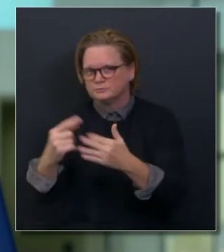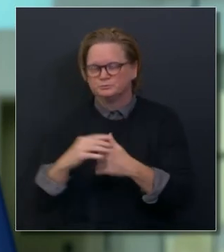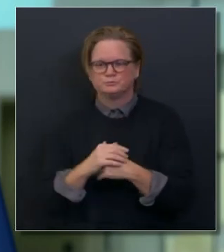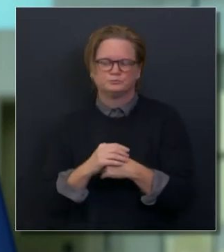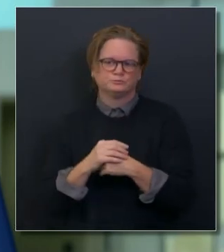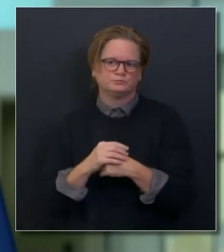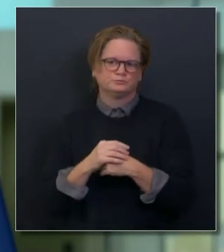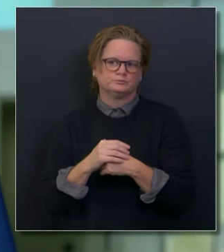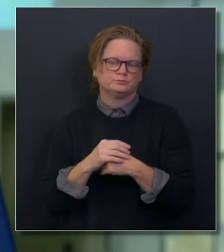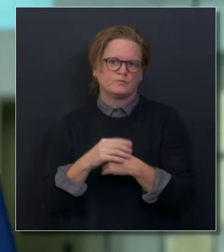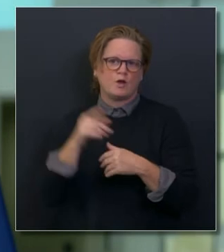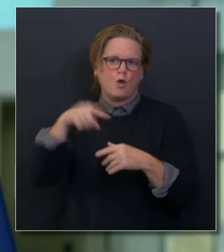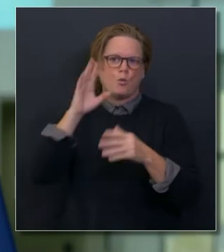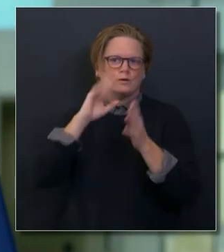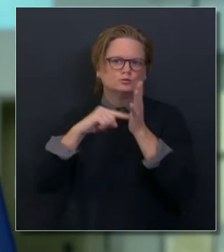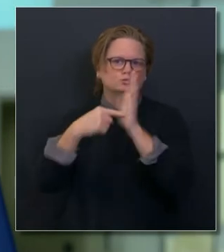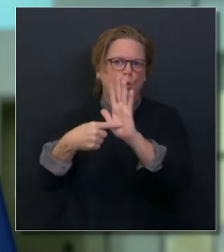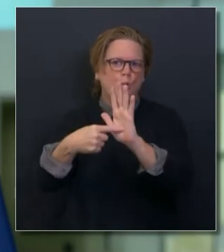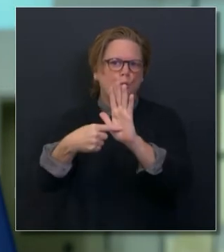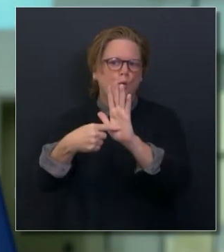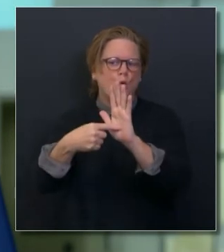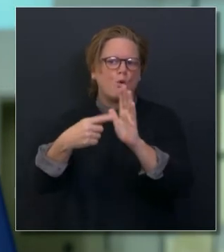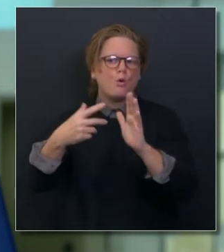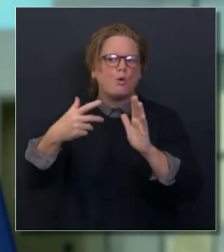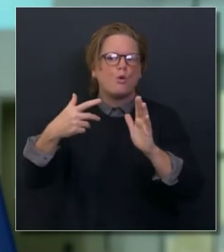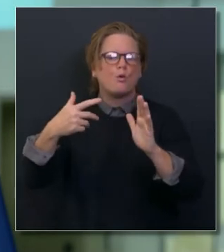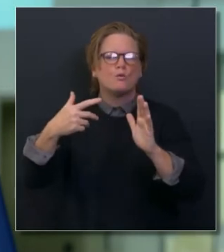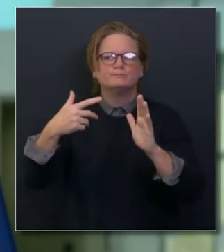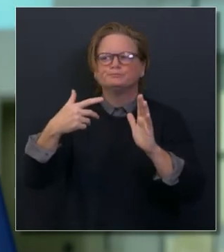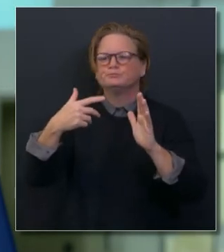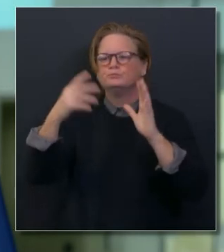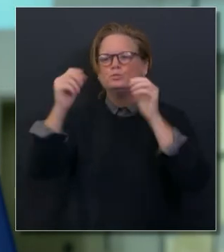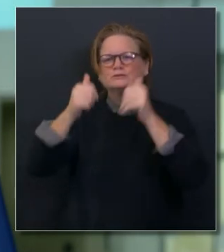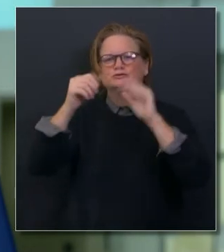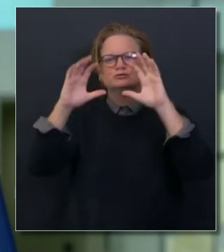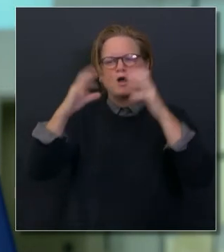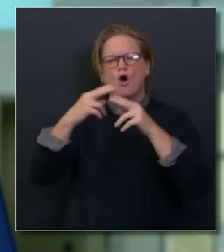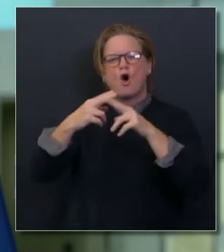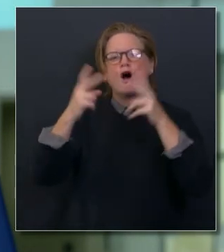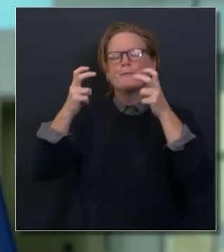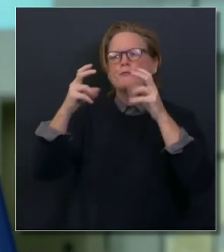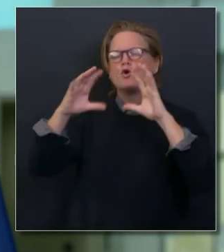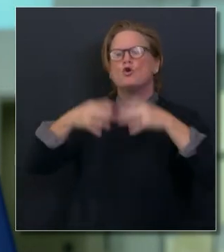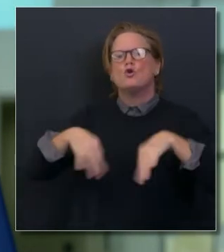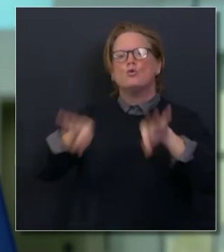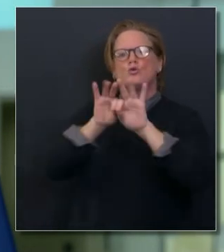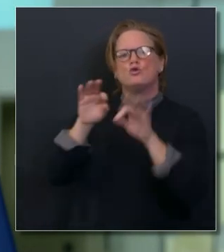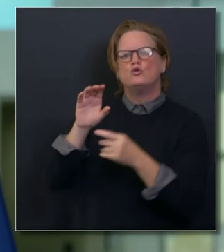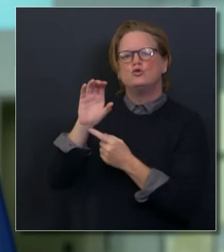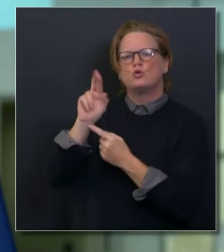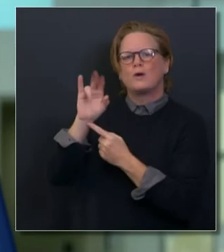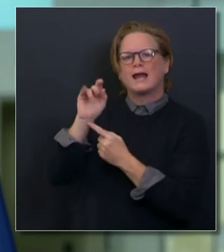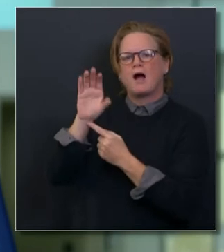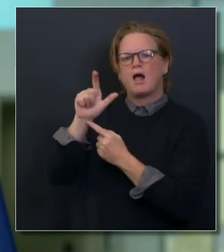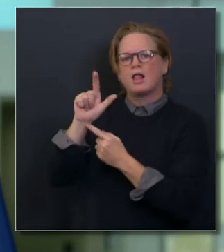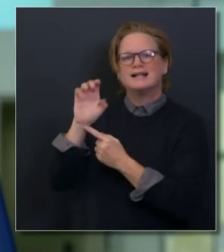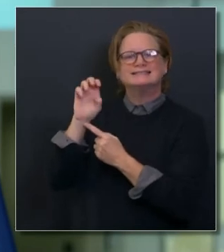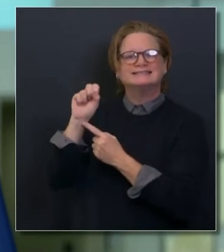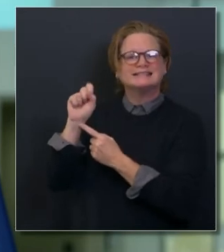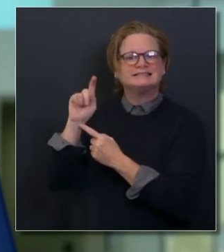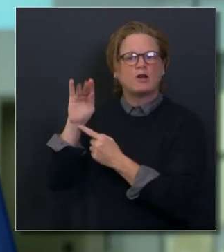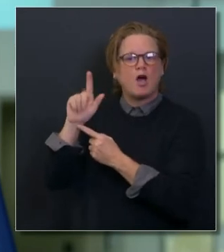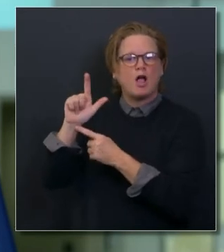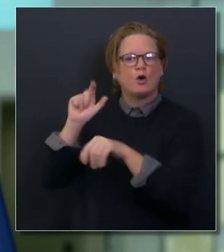otros trabajadores críticos en la infraestructura para determinar cómo implementar esas vacunas